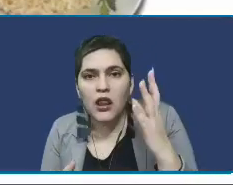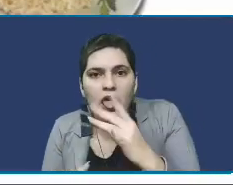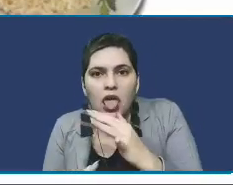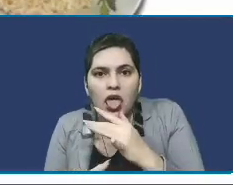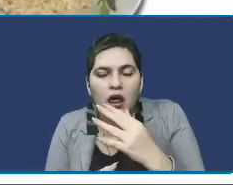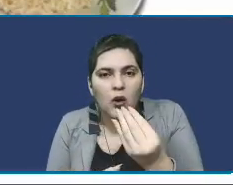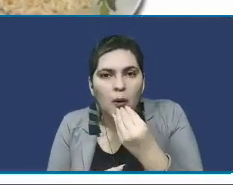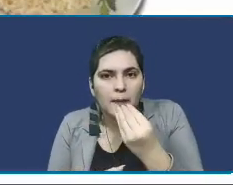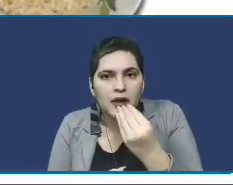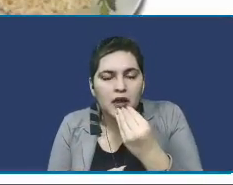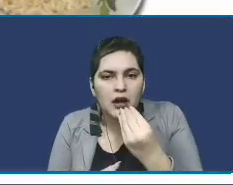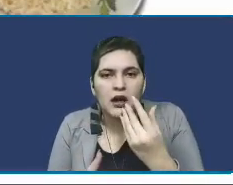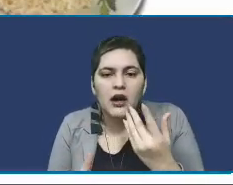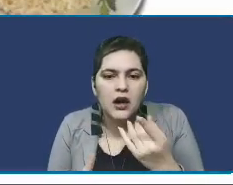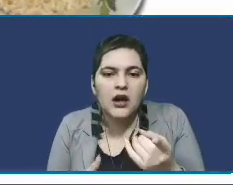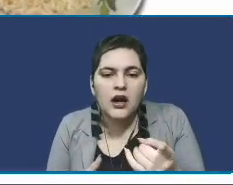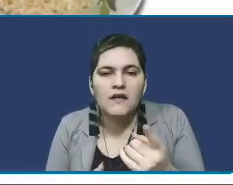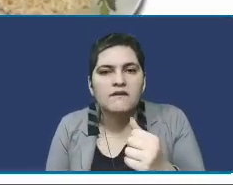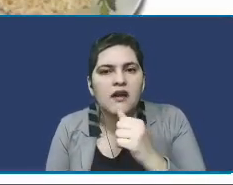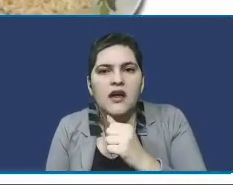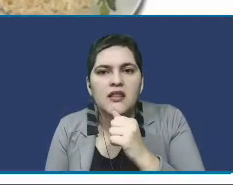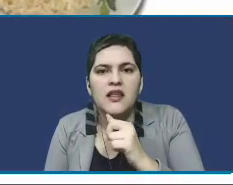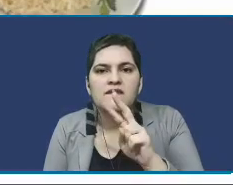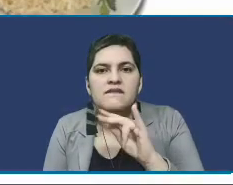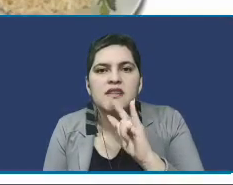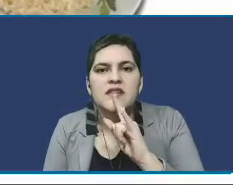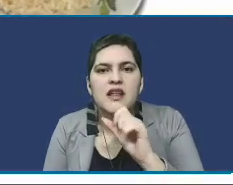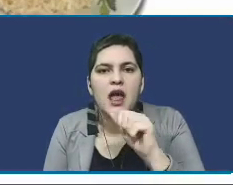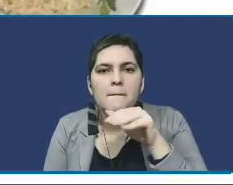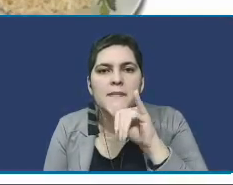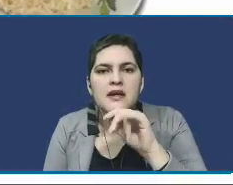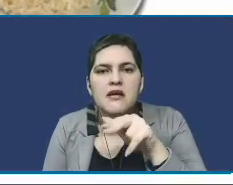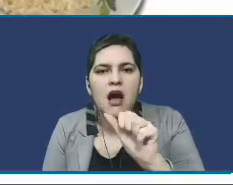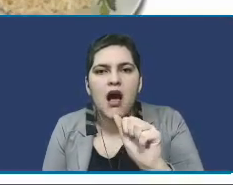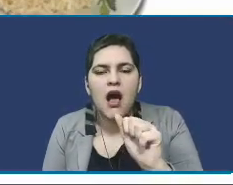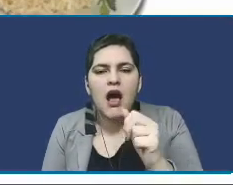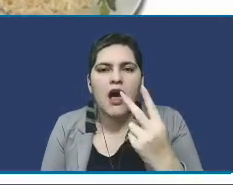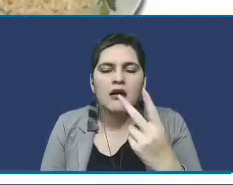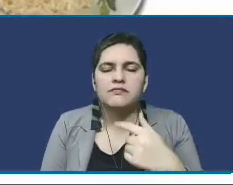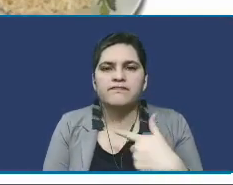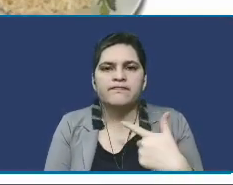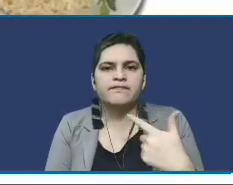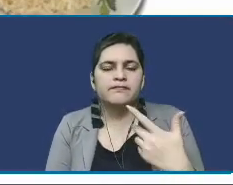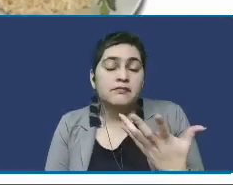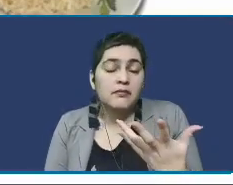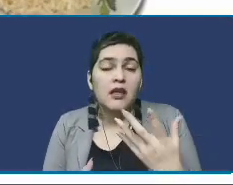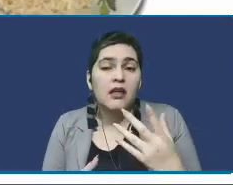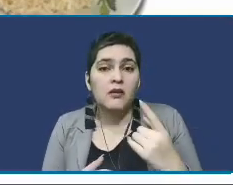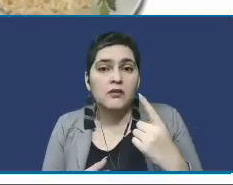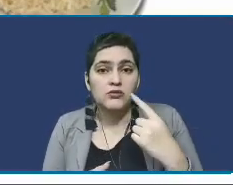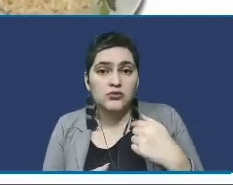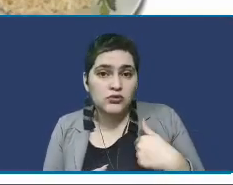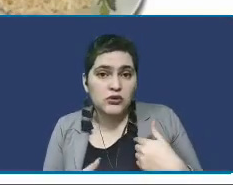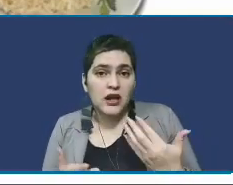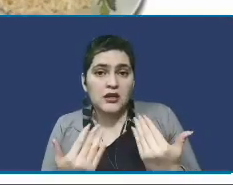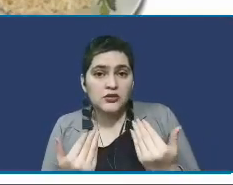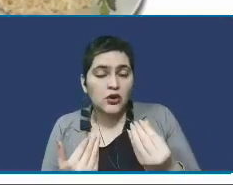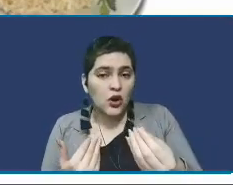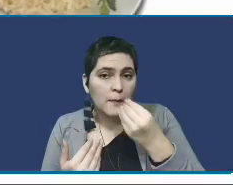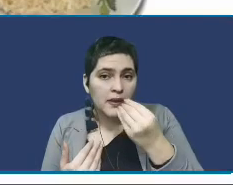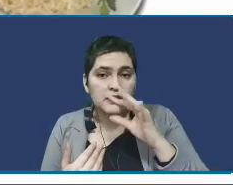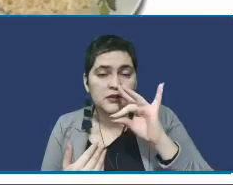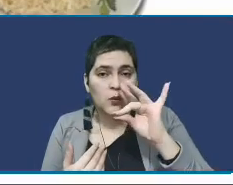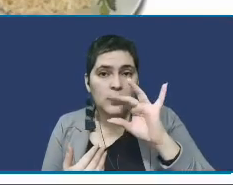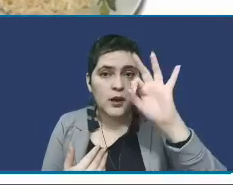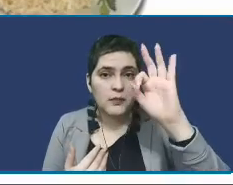dejo de consumir vitaminas. Entonces, uno durante el día necesita por lo menos el 50% de mis alimentos van a ser carbohidratos. Todo lo que